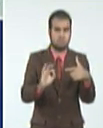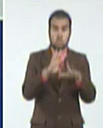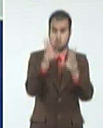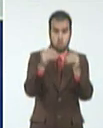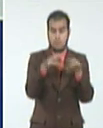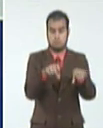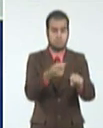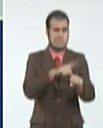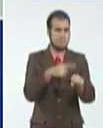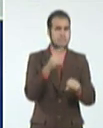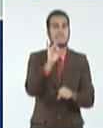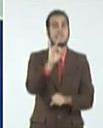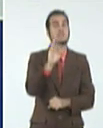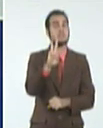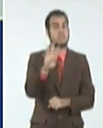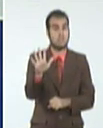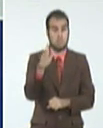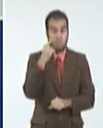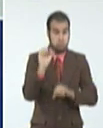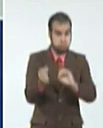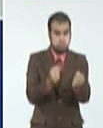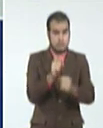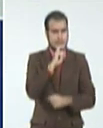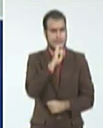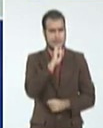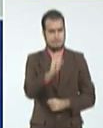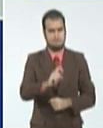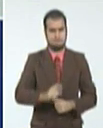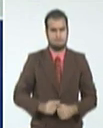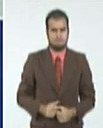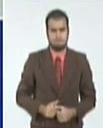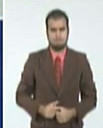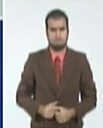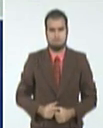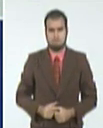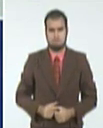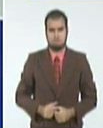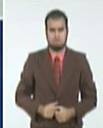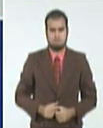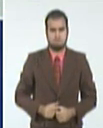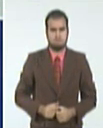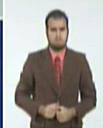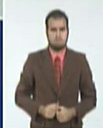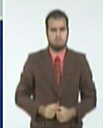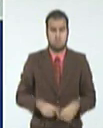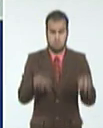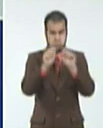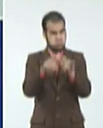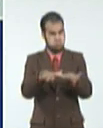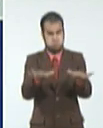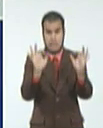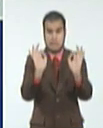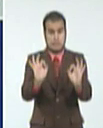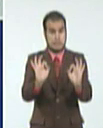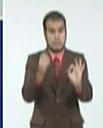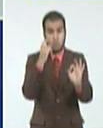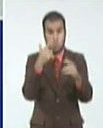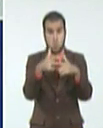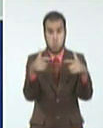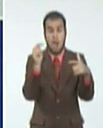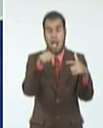Se ha hecho difícil el control, es compleja, es elevada la transmisión, tiene la presencia de las nuevas